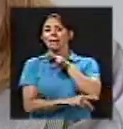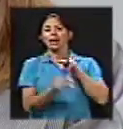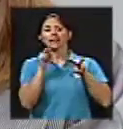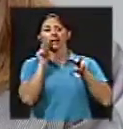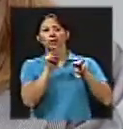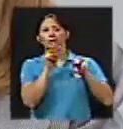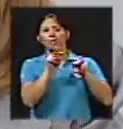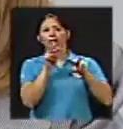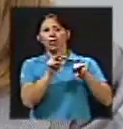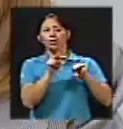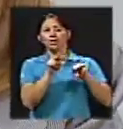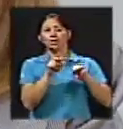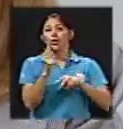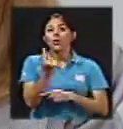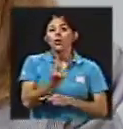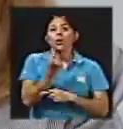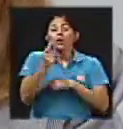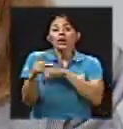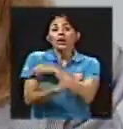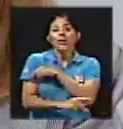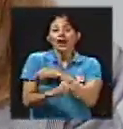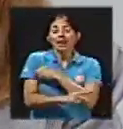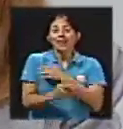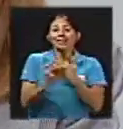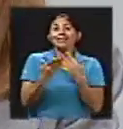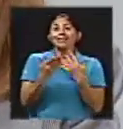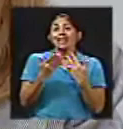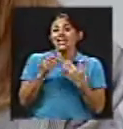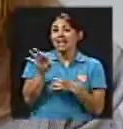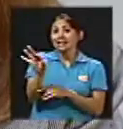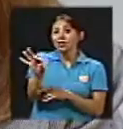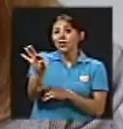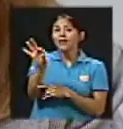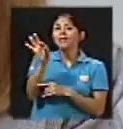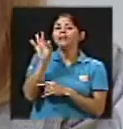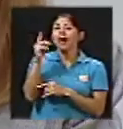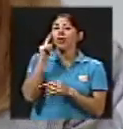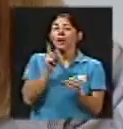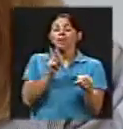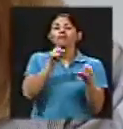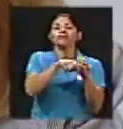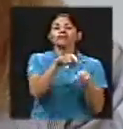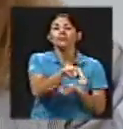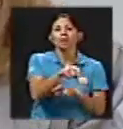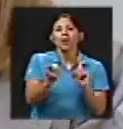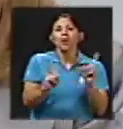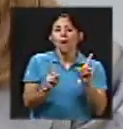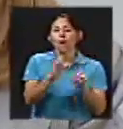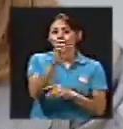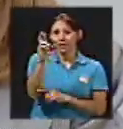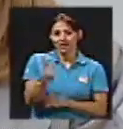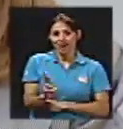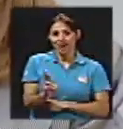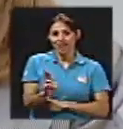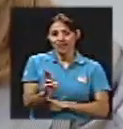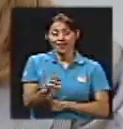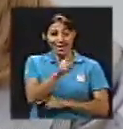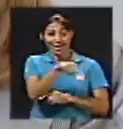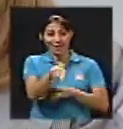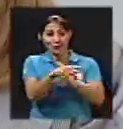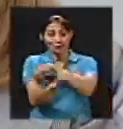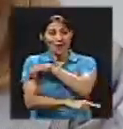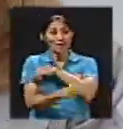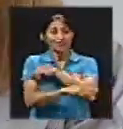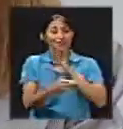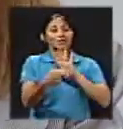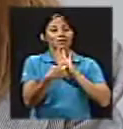y el único país que hasta la fecha ha sido invitado a incorporarse a este grupo es Costa Rica. Son países que representan un